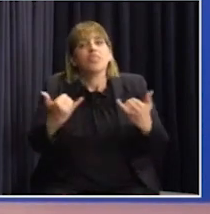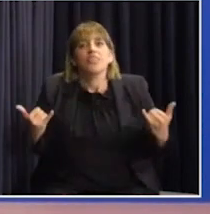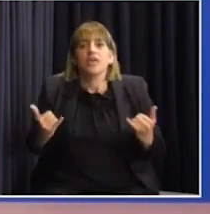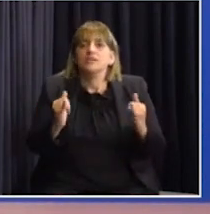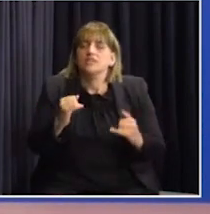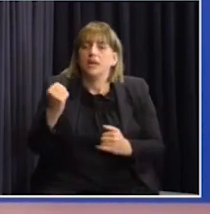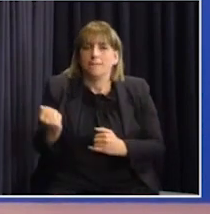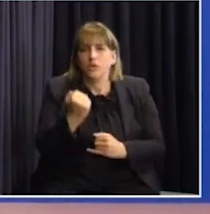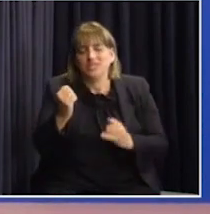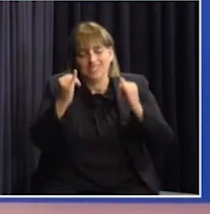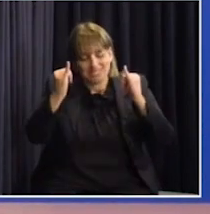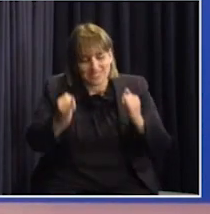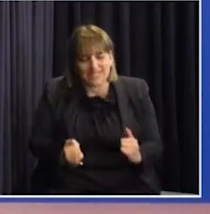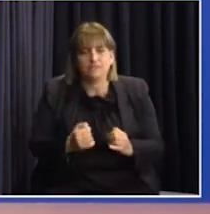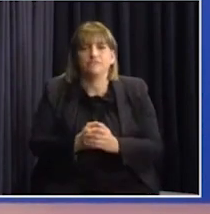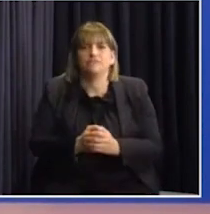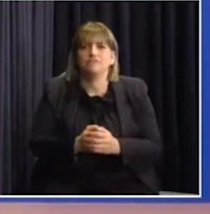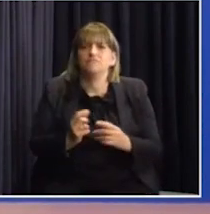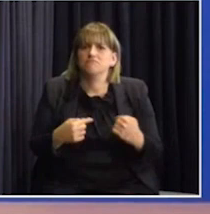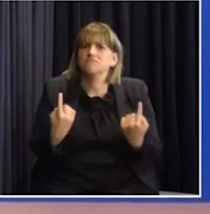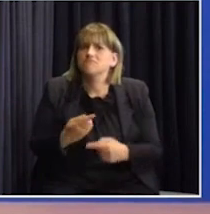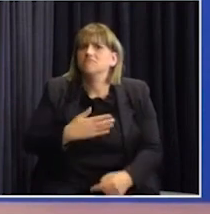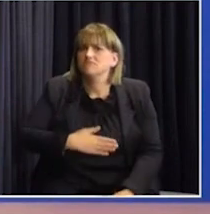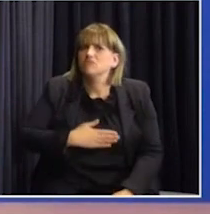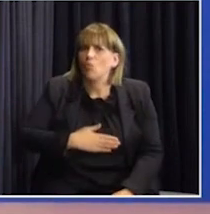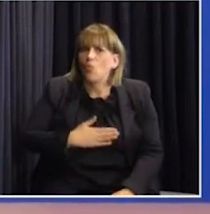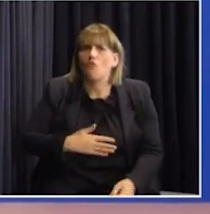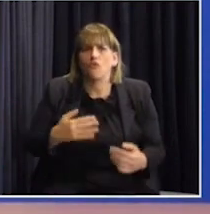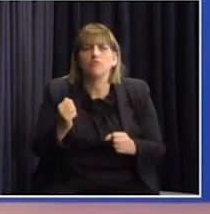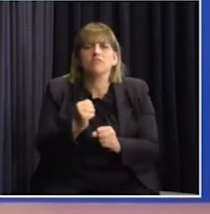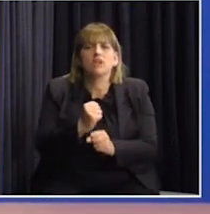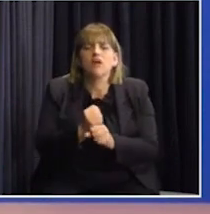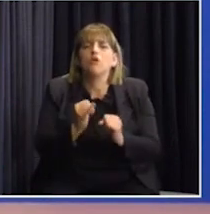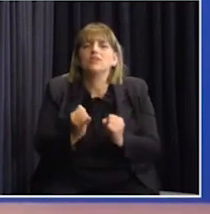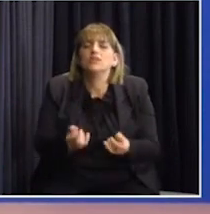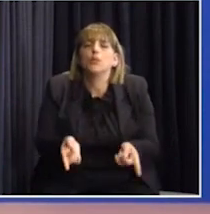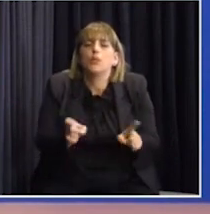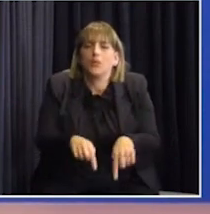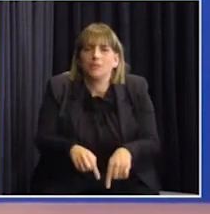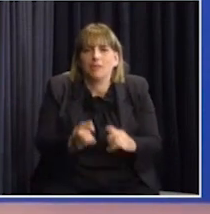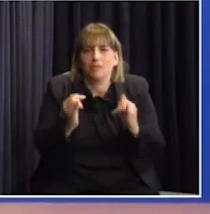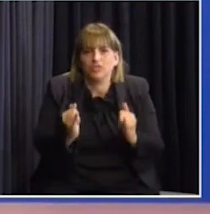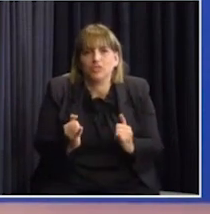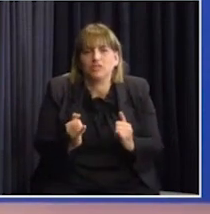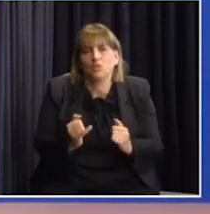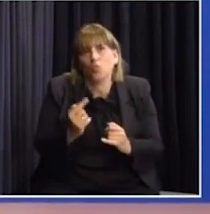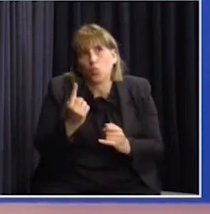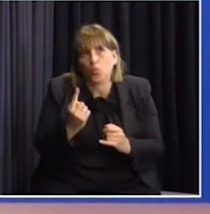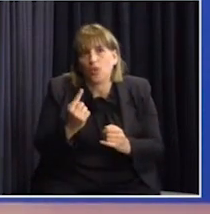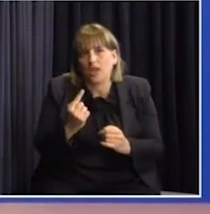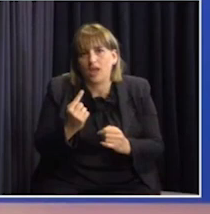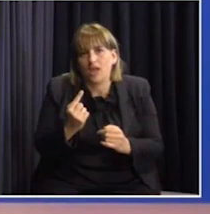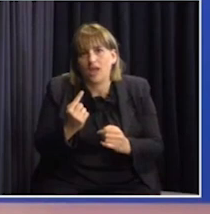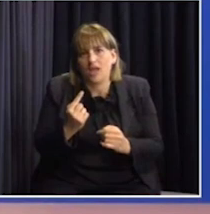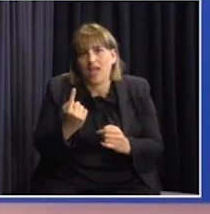importante estamos satisfechos con el trabajo y retomamos un aspecto de la vida